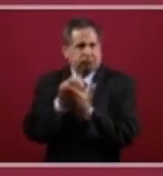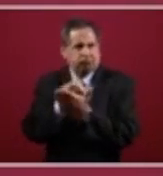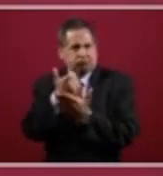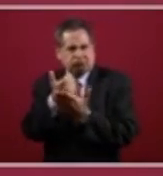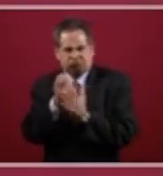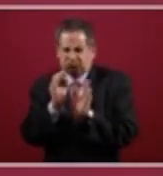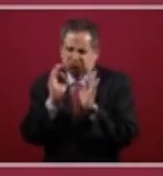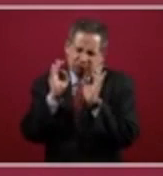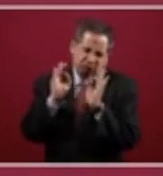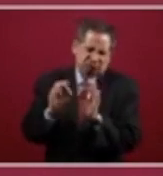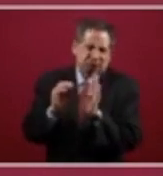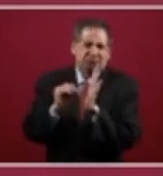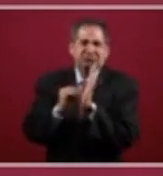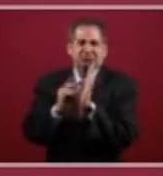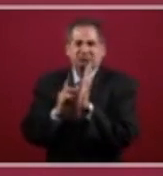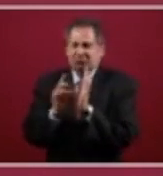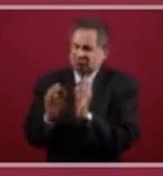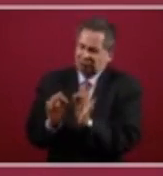el más perfecto,